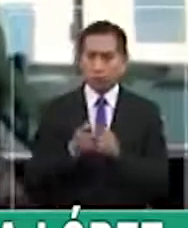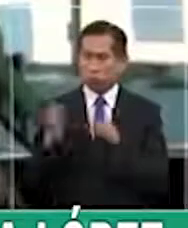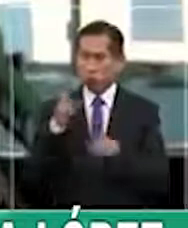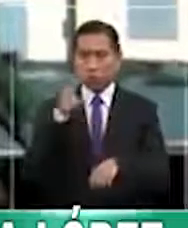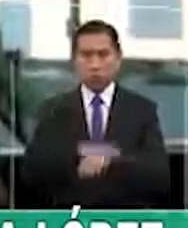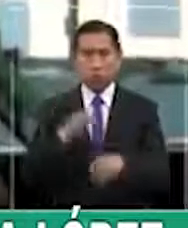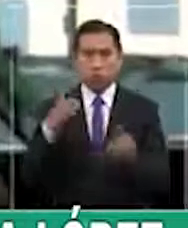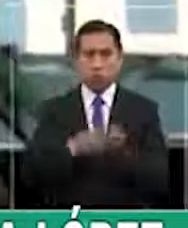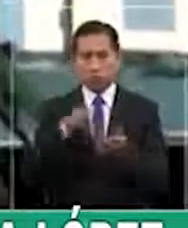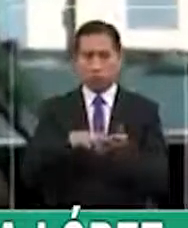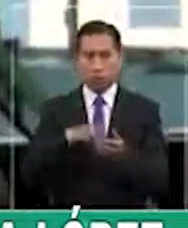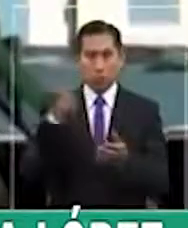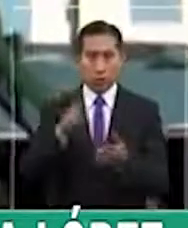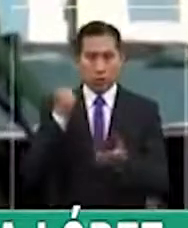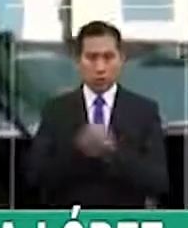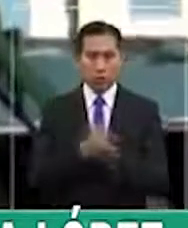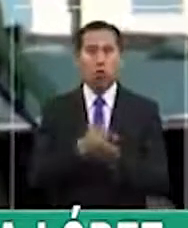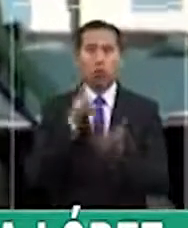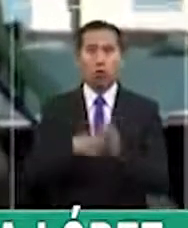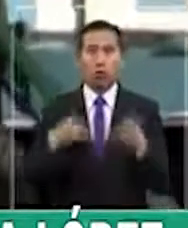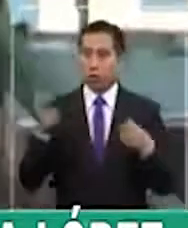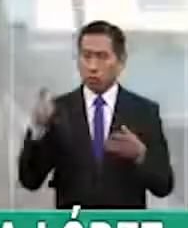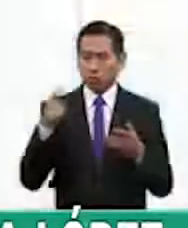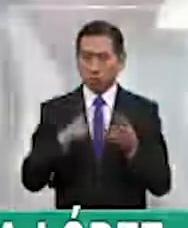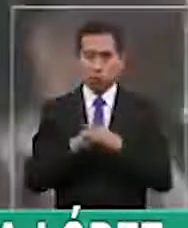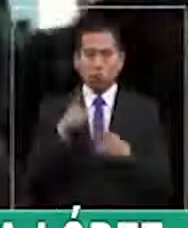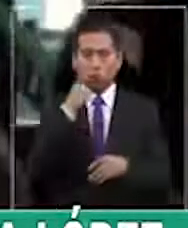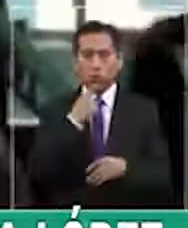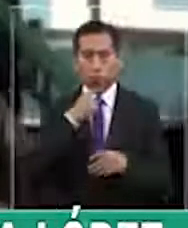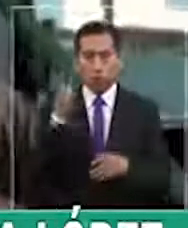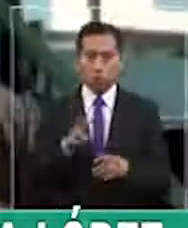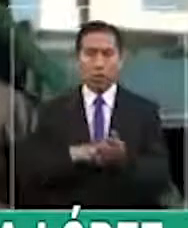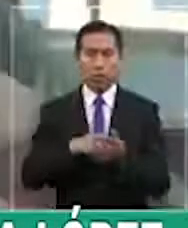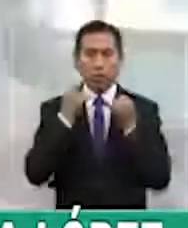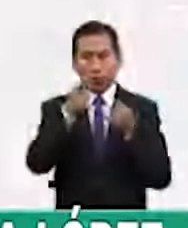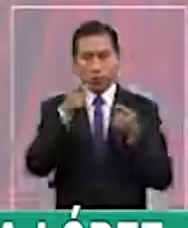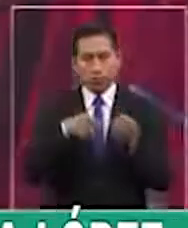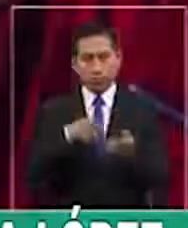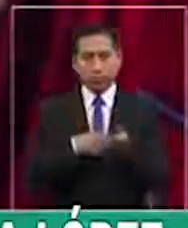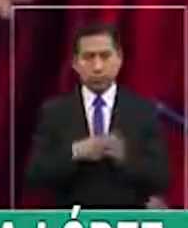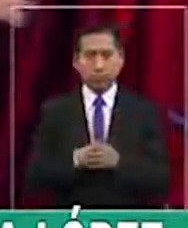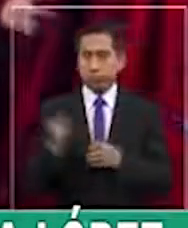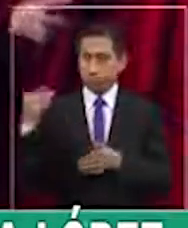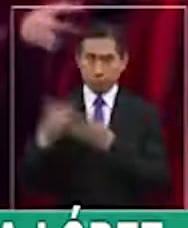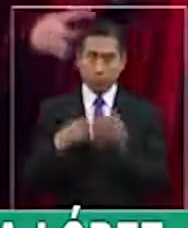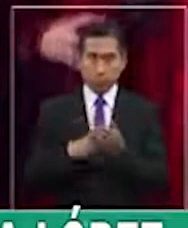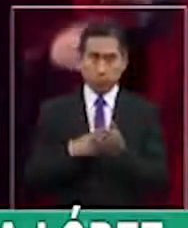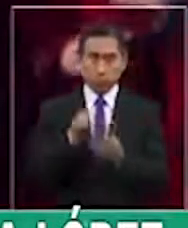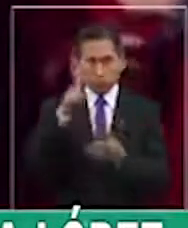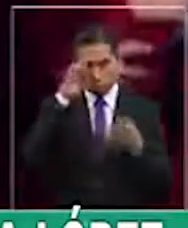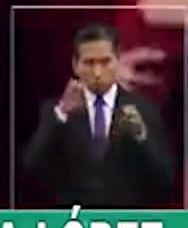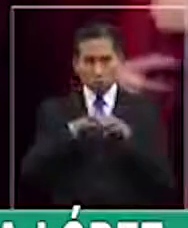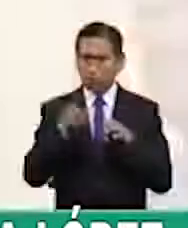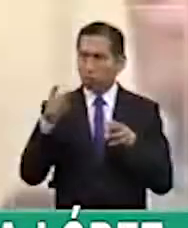será la verde y posteriormente activaremos la roja. La verde es para que preste su declaración. En dicho proceso por los contratos